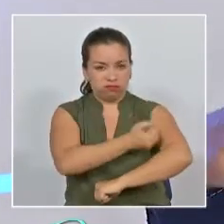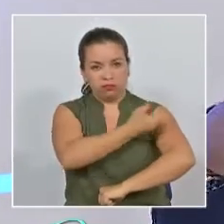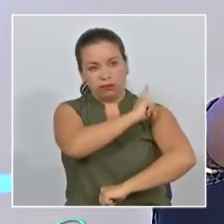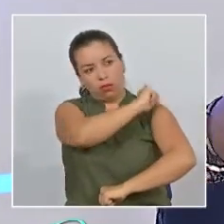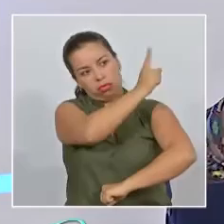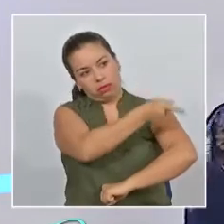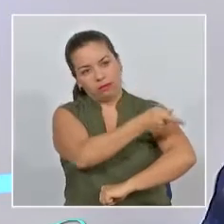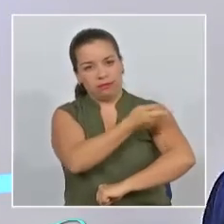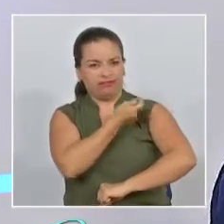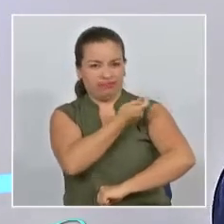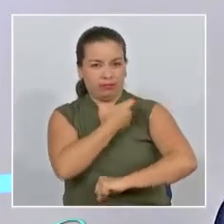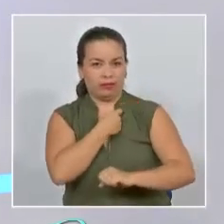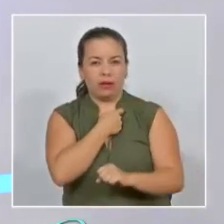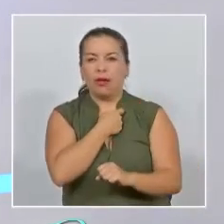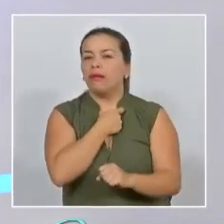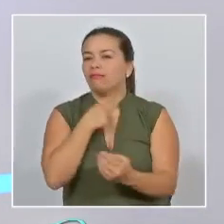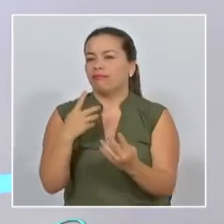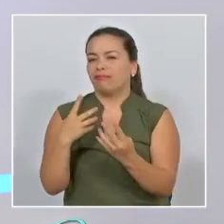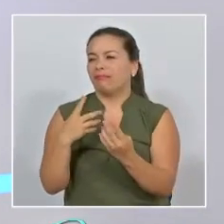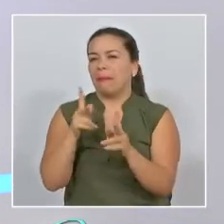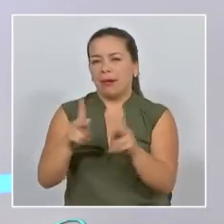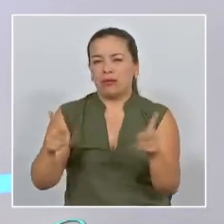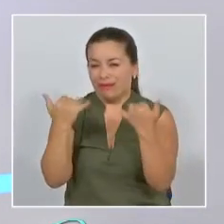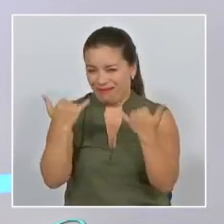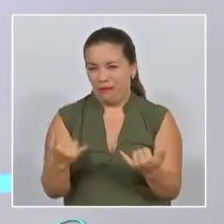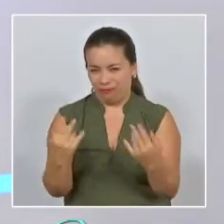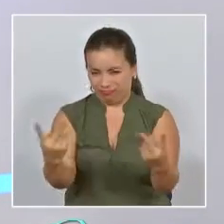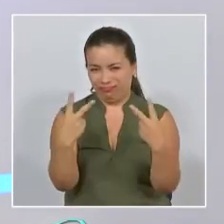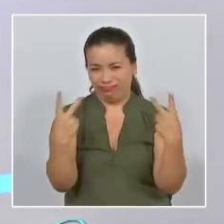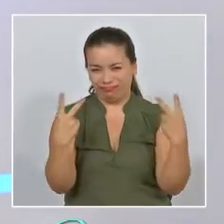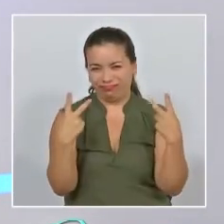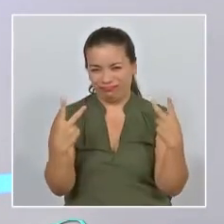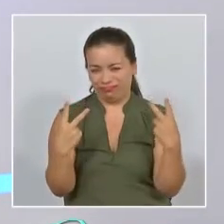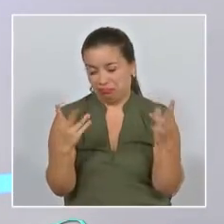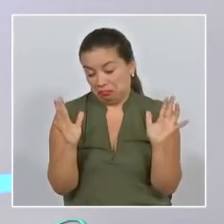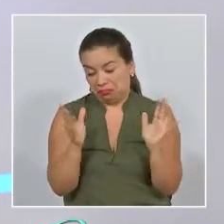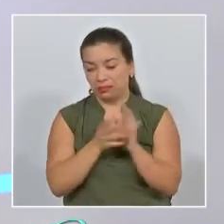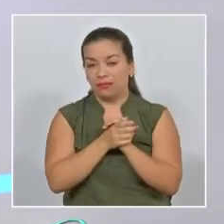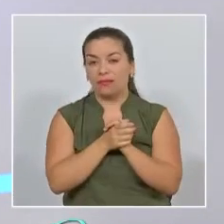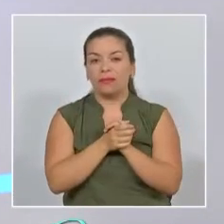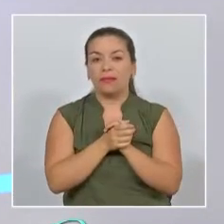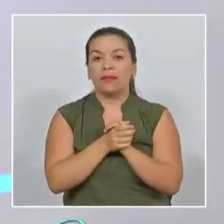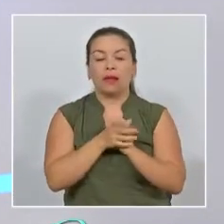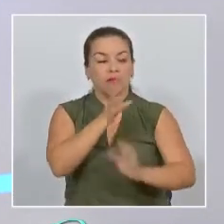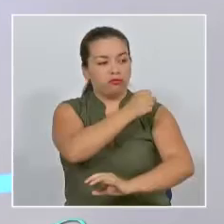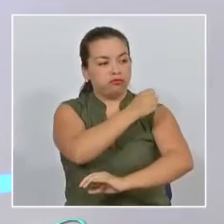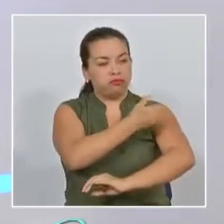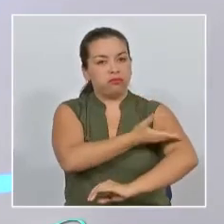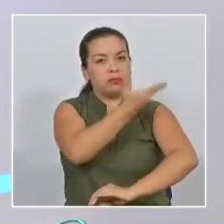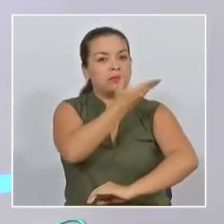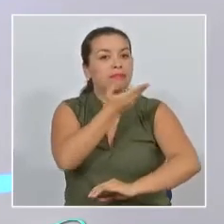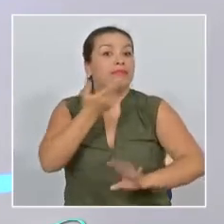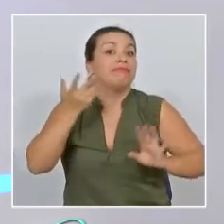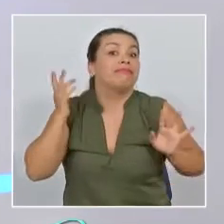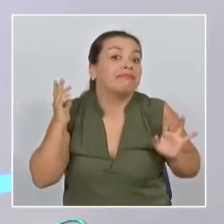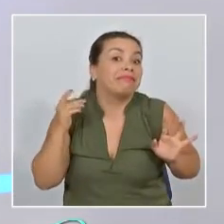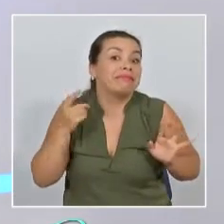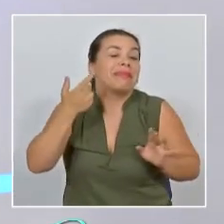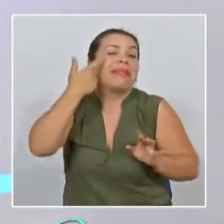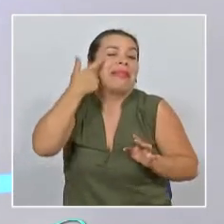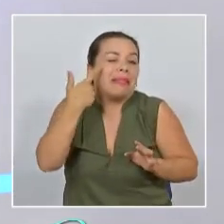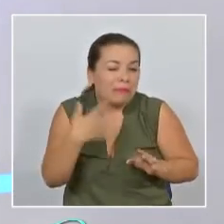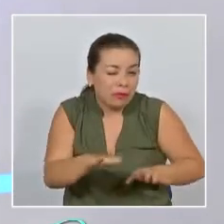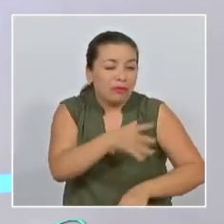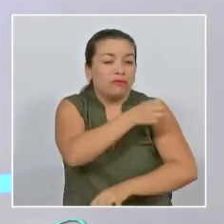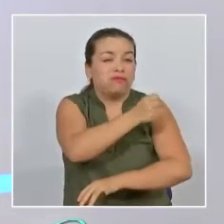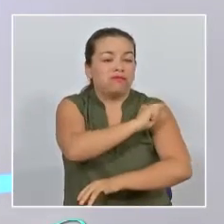y del millón de personas que nos están viendo en este momento o más, se tomaran la presión, es posible que el 10%